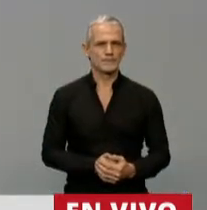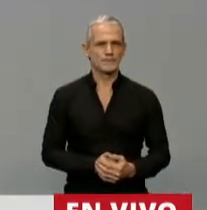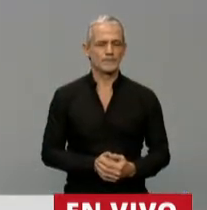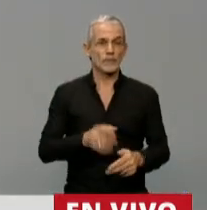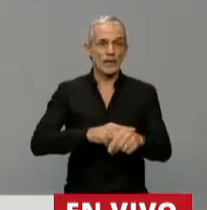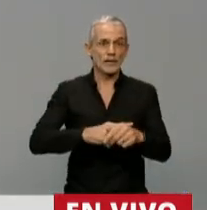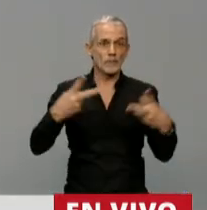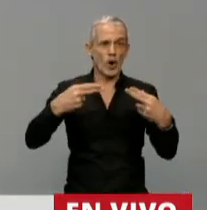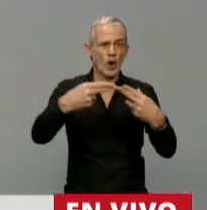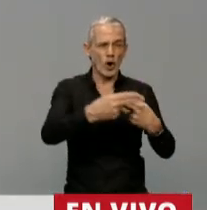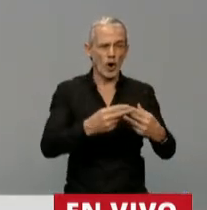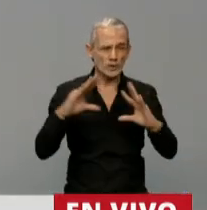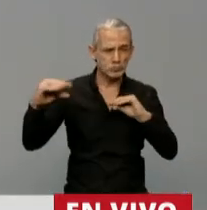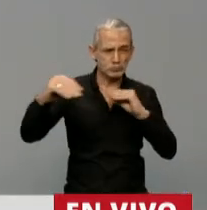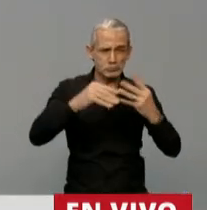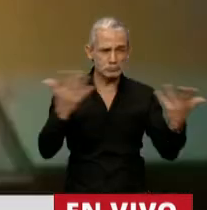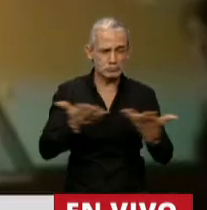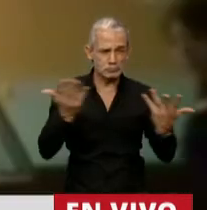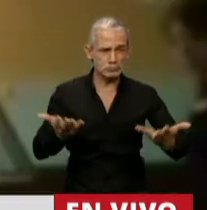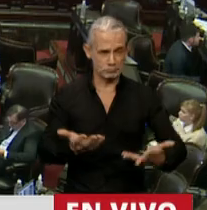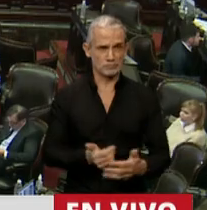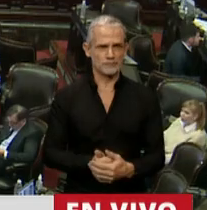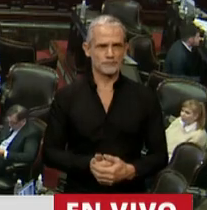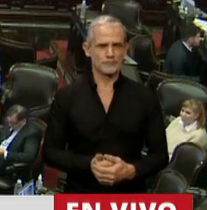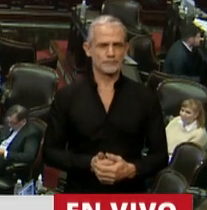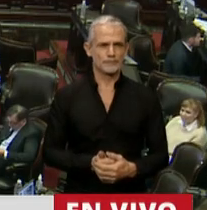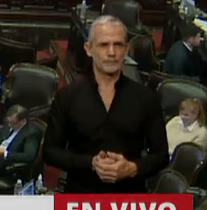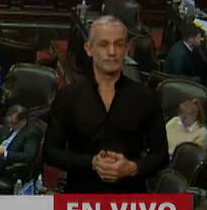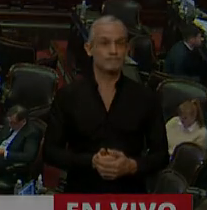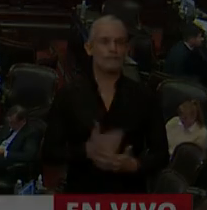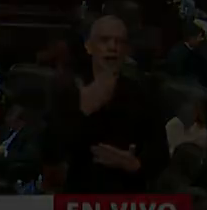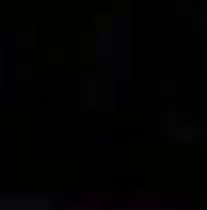tiempo! ¡Hacete cargo! Gracias, diputado.